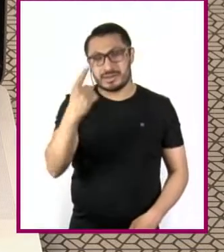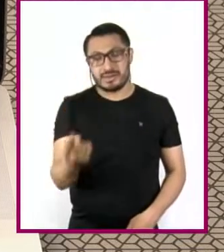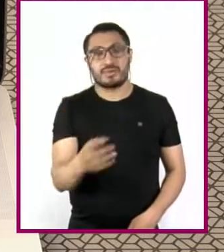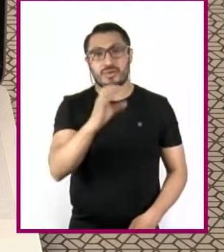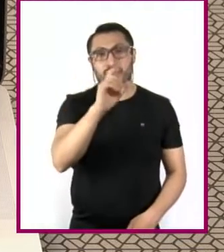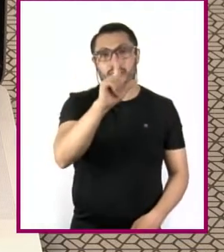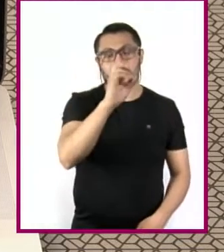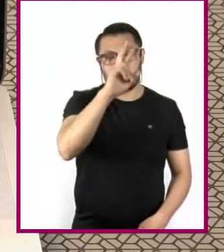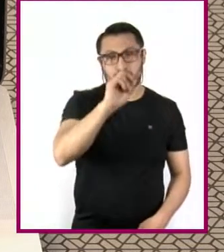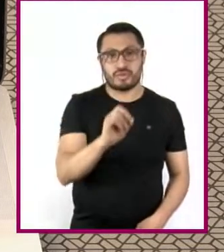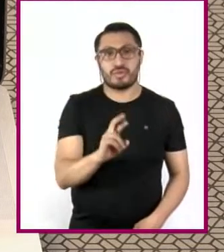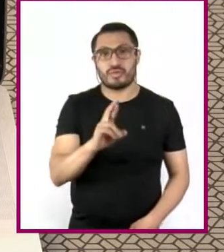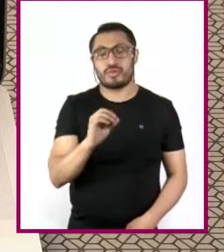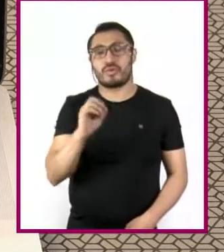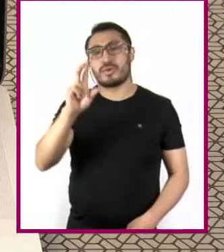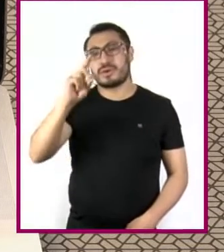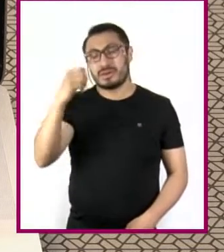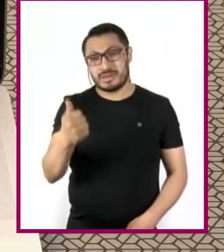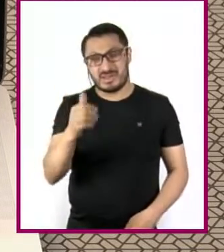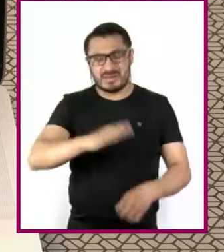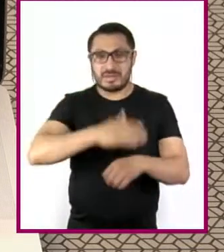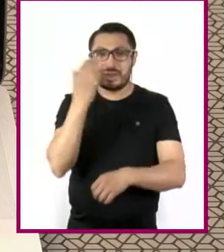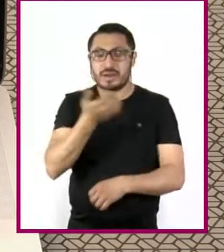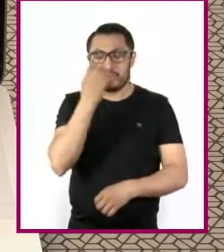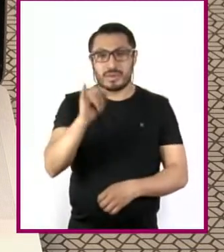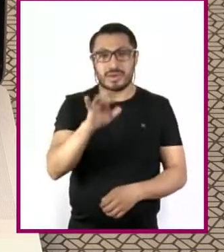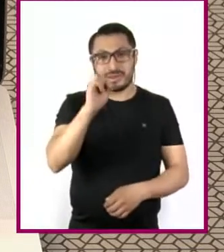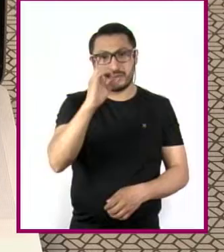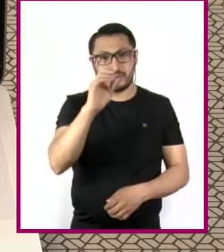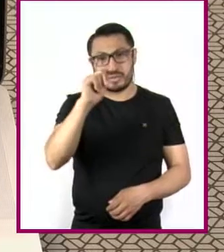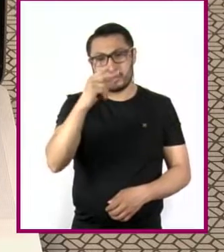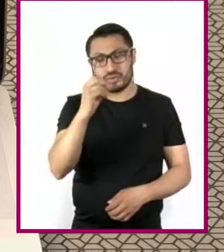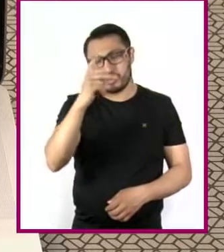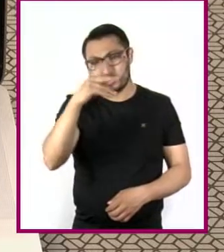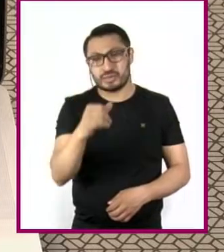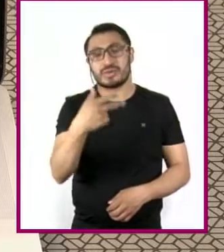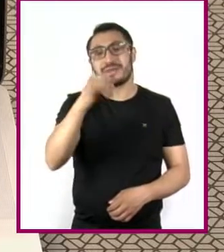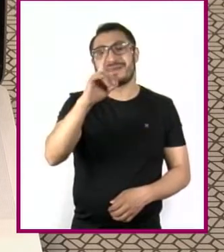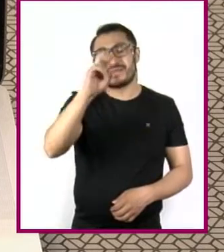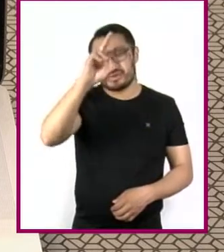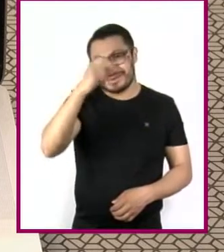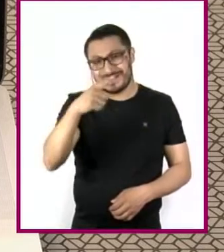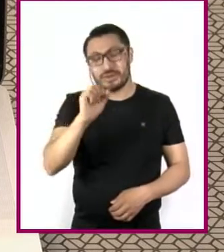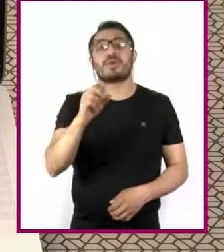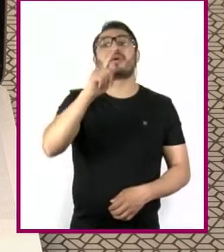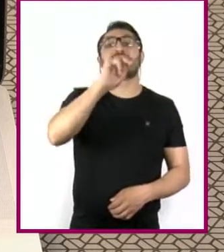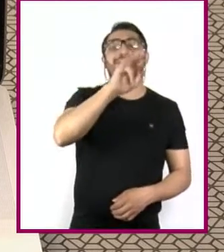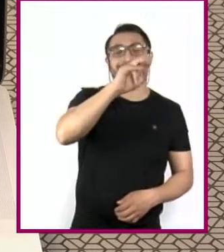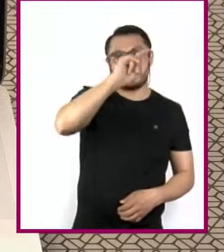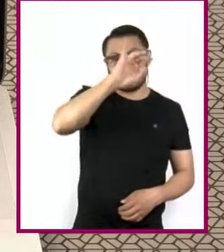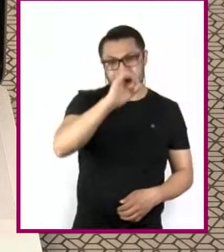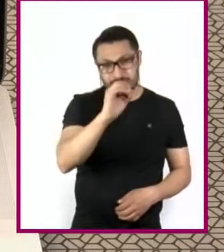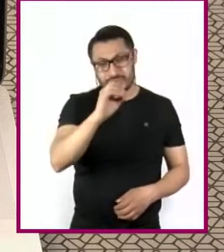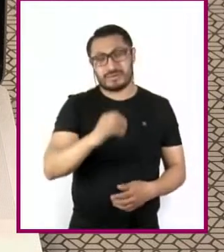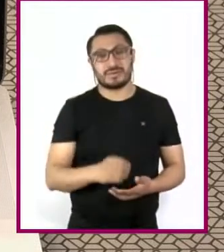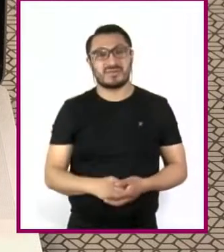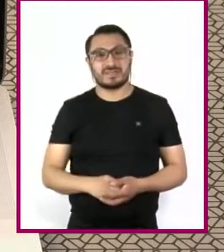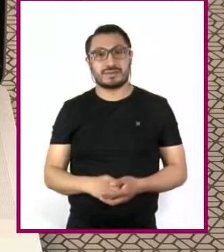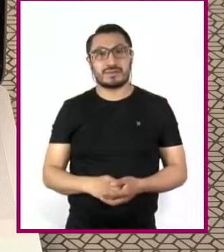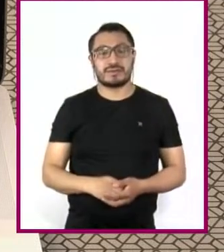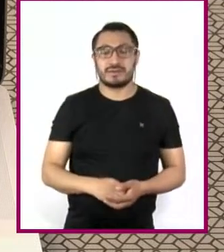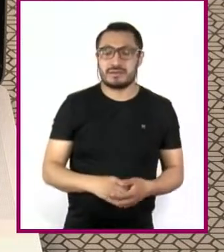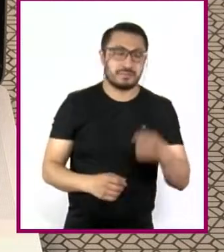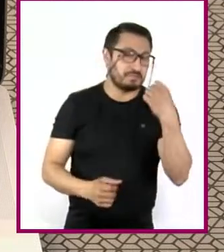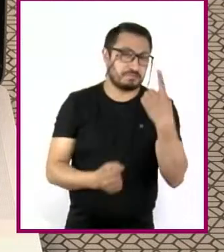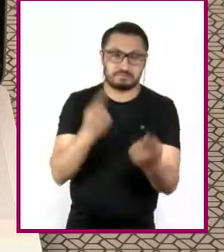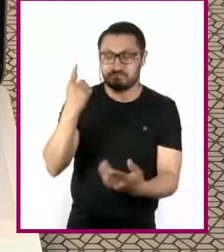36, los más comunes o los más conocidos, los isótopos del hidrógeno, el tritio, bueno, solo por